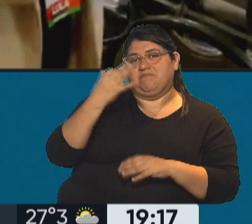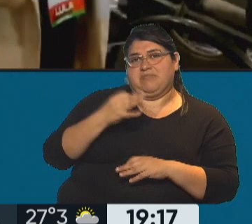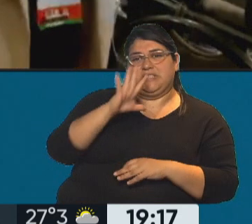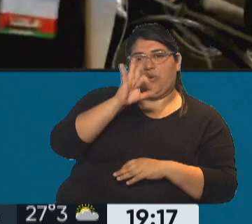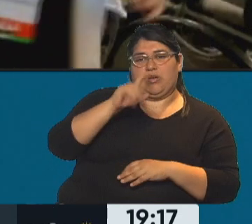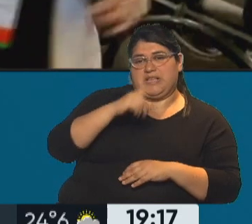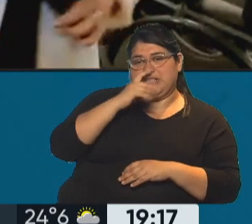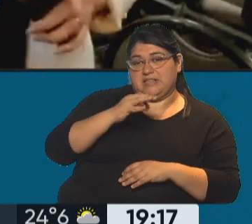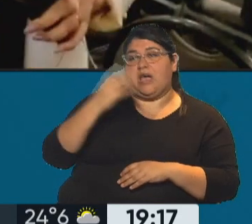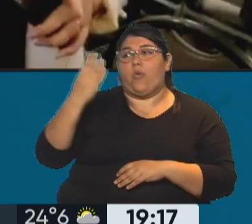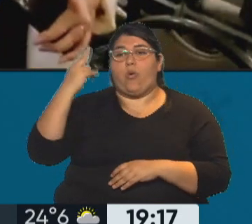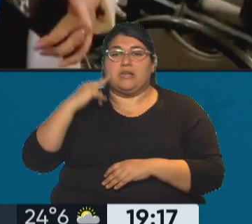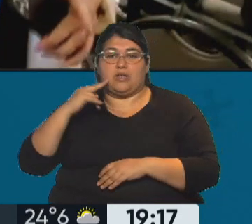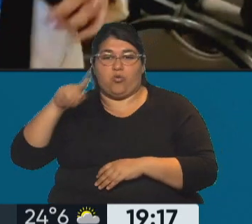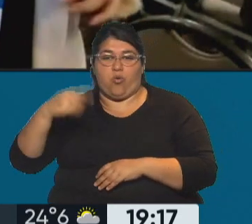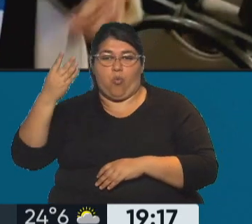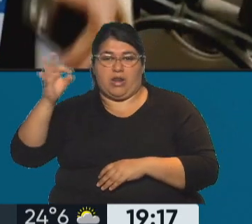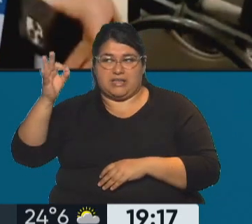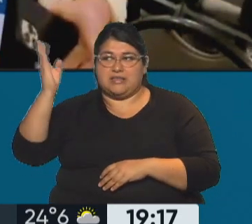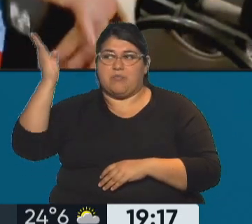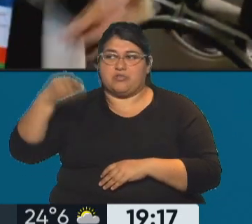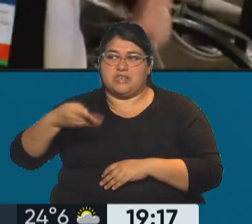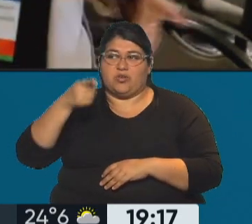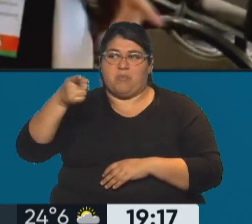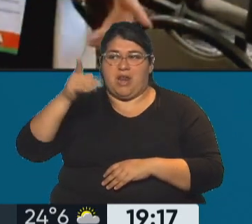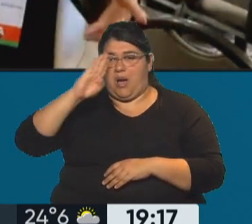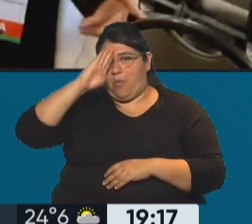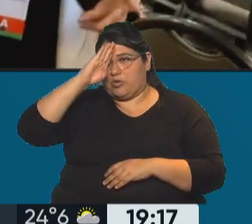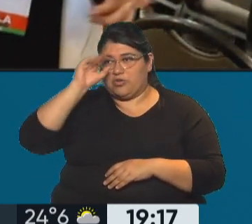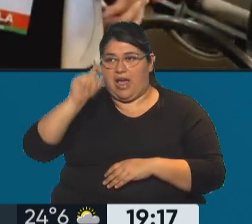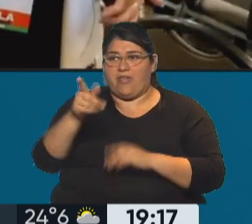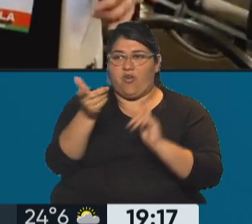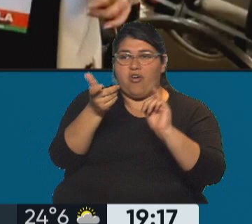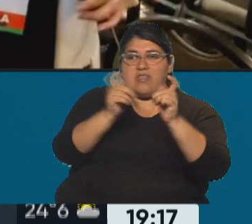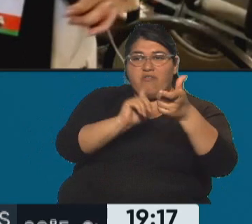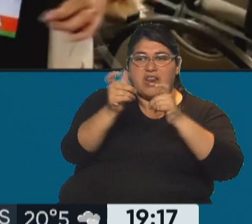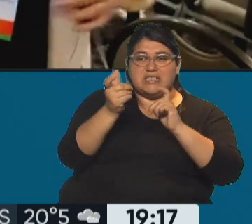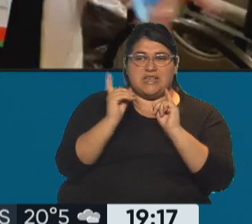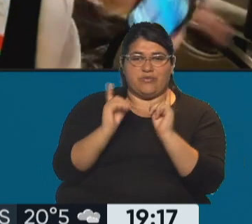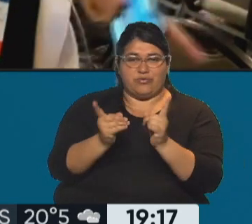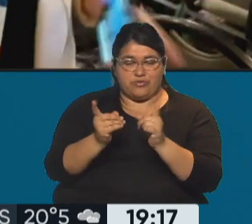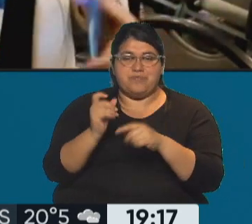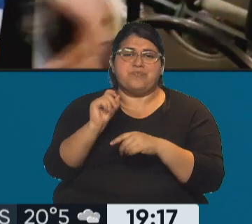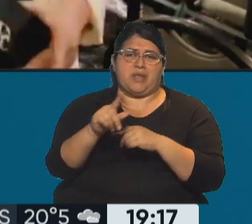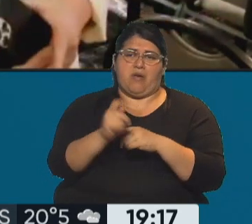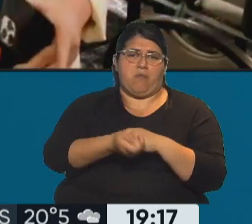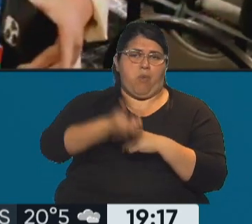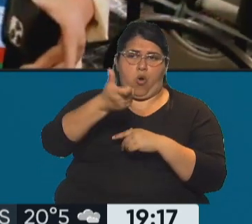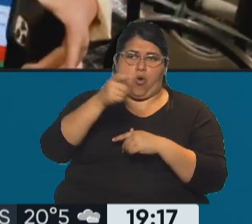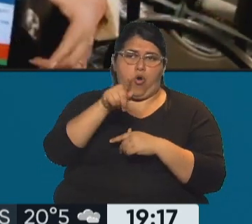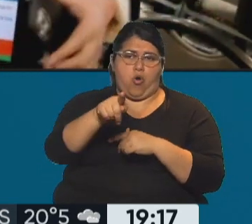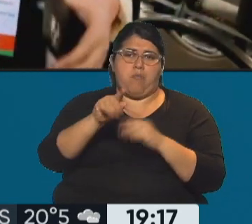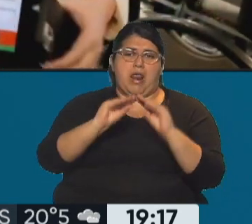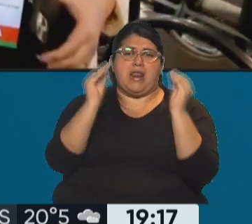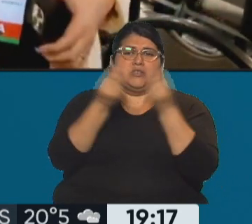y 49 40 para bolso continúa la diferencia y aquí Falta muy poco para que se vean